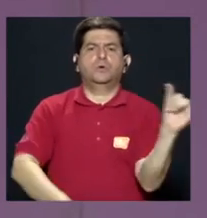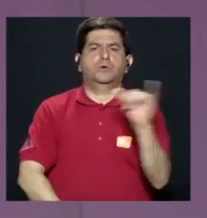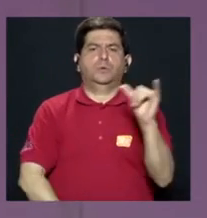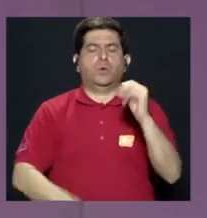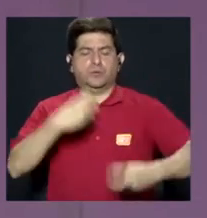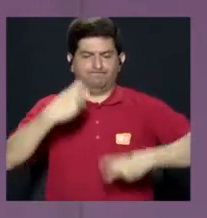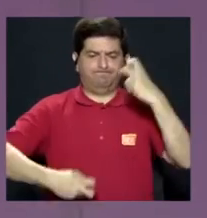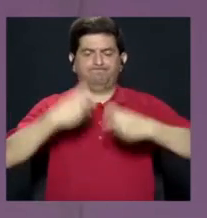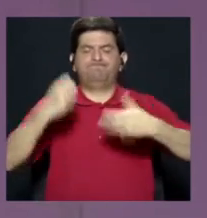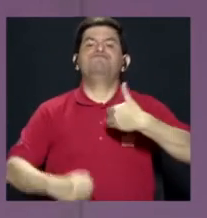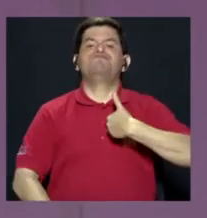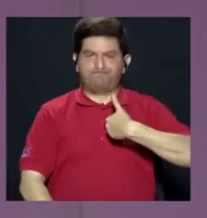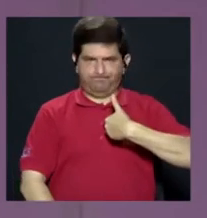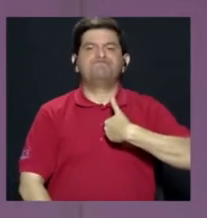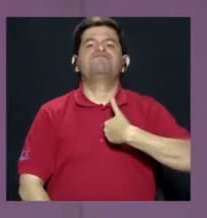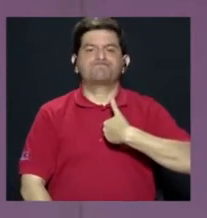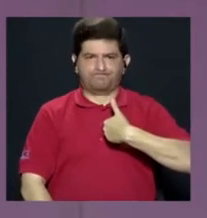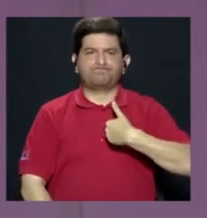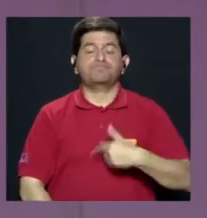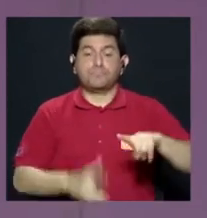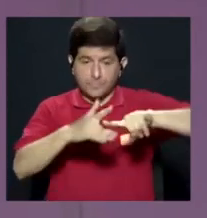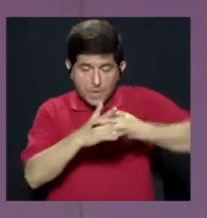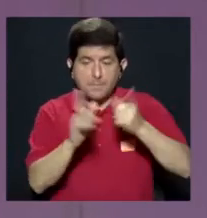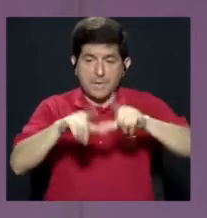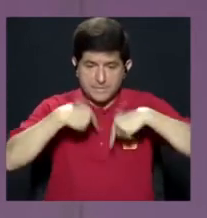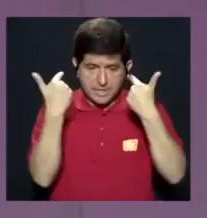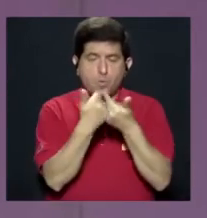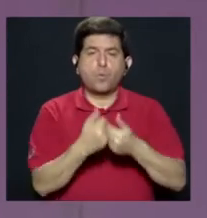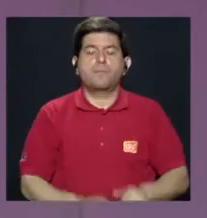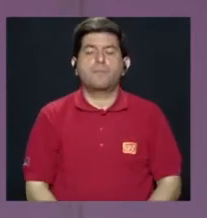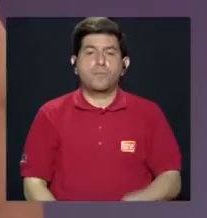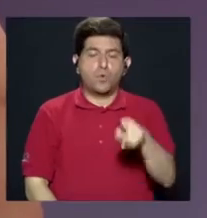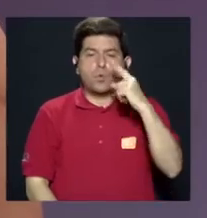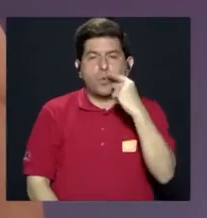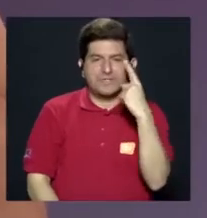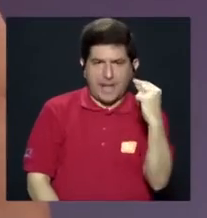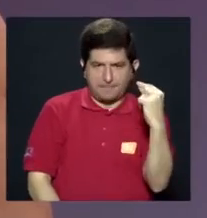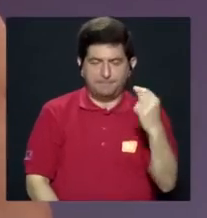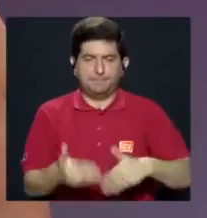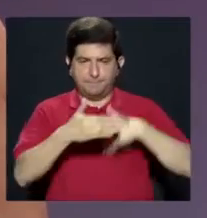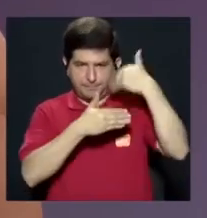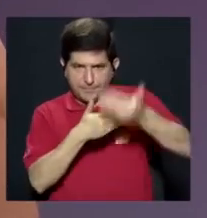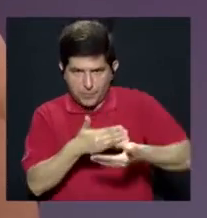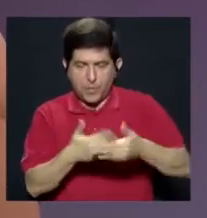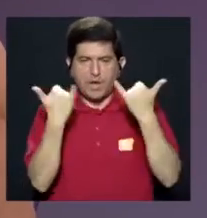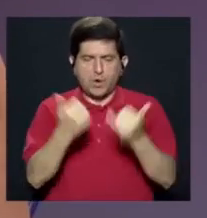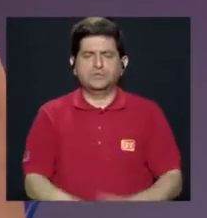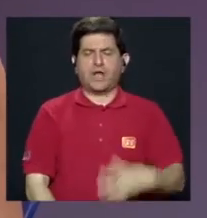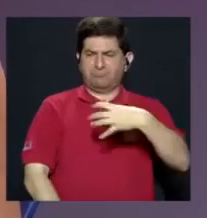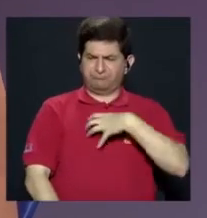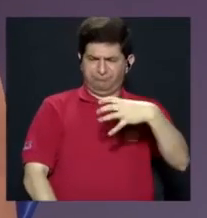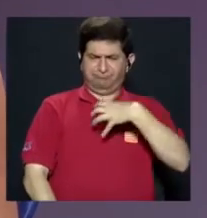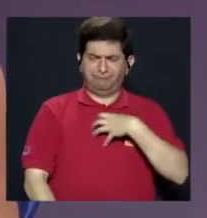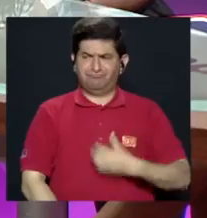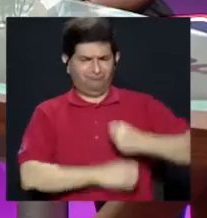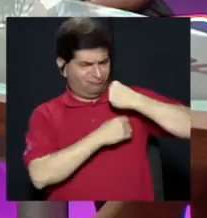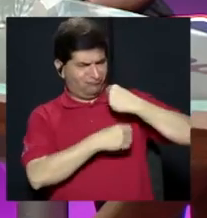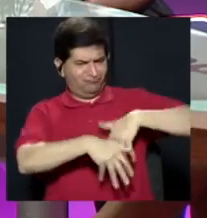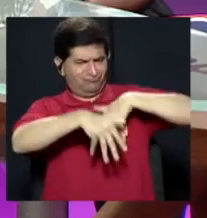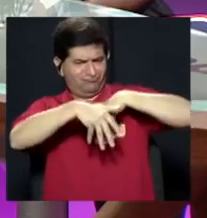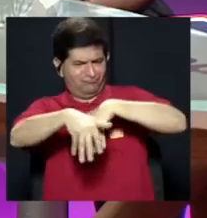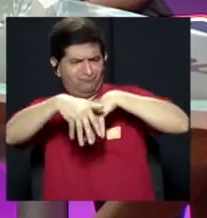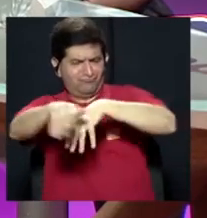con la problemática que teníamos y empezamos a hacer un grupo de WhatsApp. Y después de ahí, pues empezamos a hacer protestas, marchas, empezamos